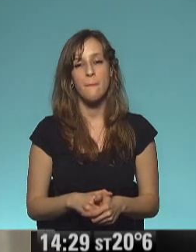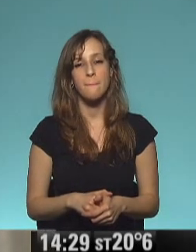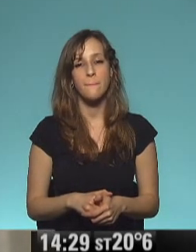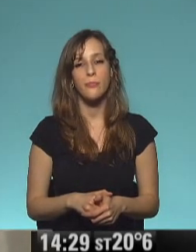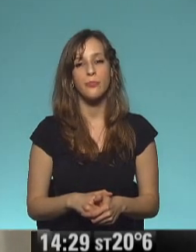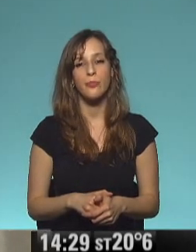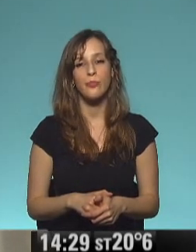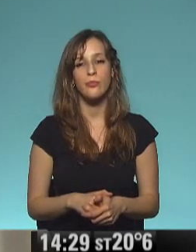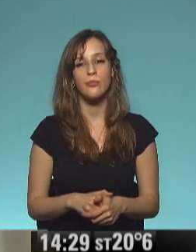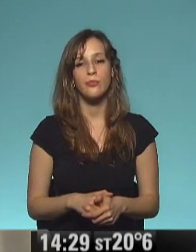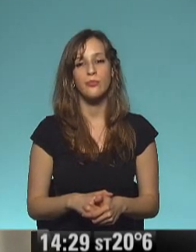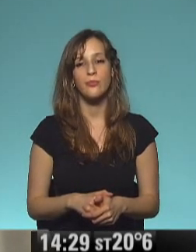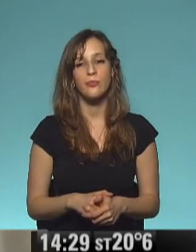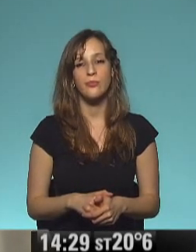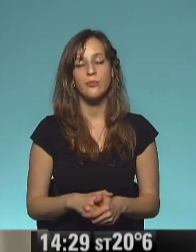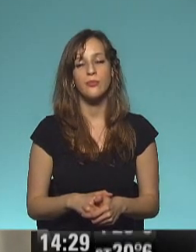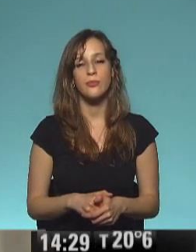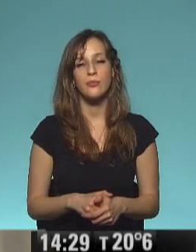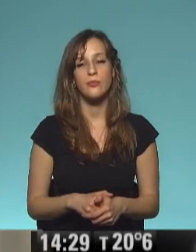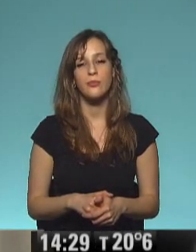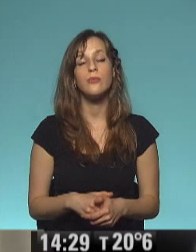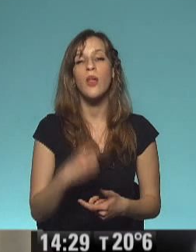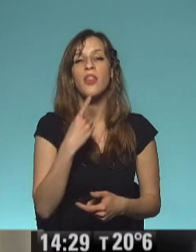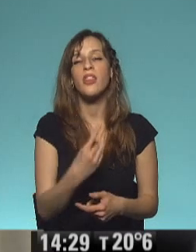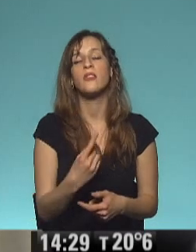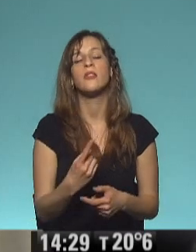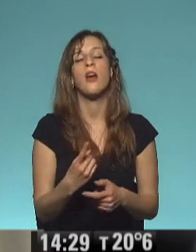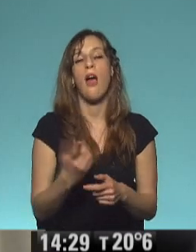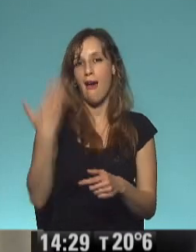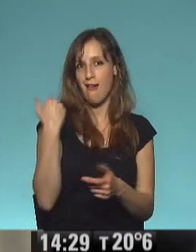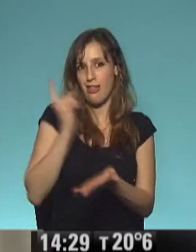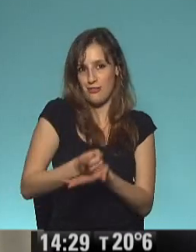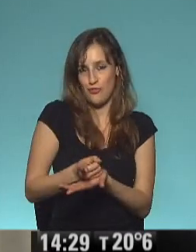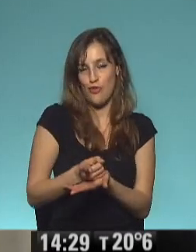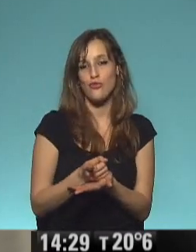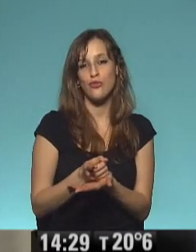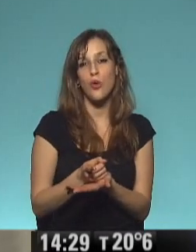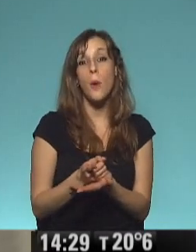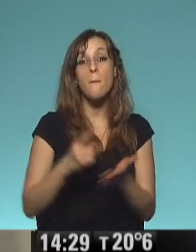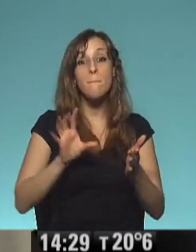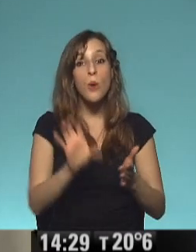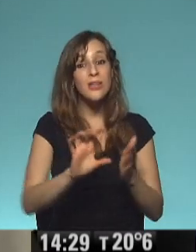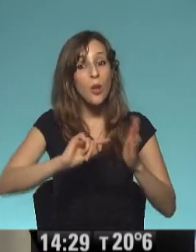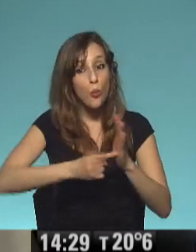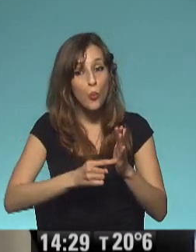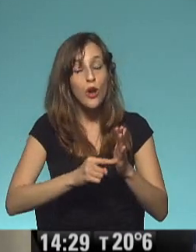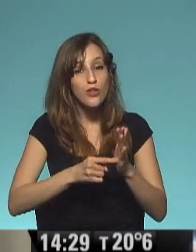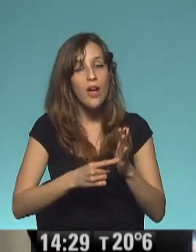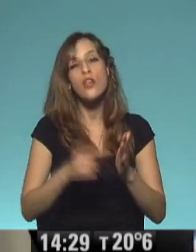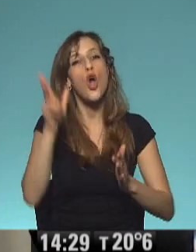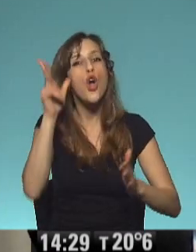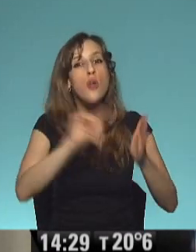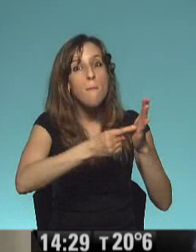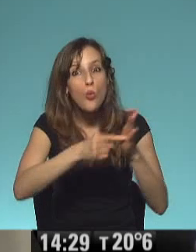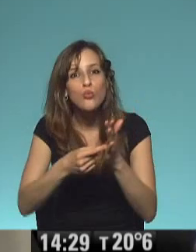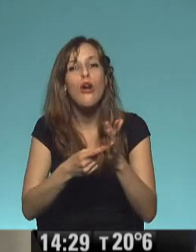determinó que 8 puntos con el gobernador de entonces, Armendáriz, que 8 puntos de la provincia de Buenos Aires se redistribuyan en provincias